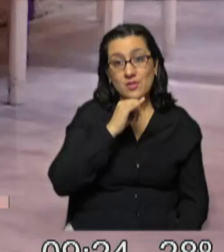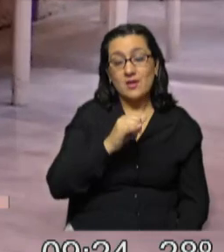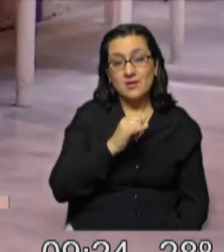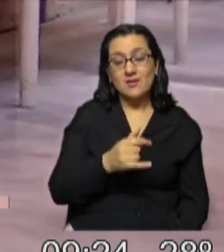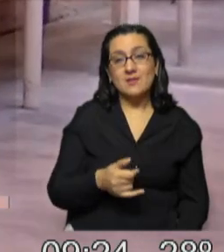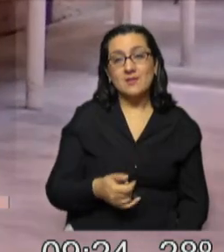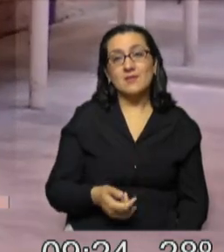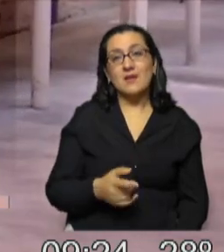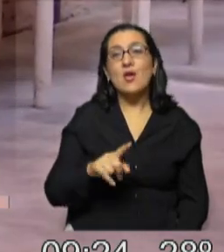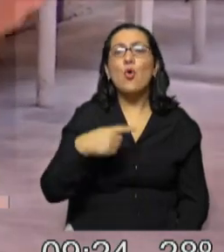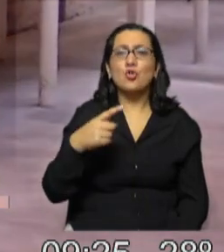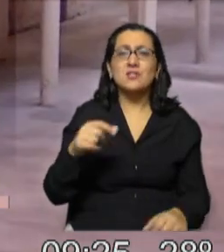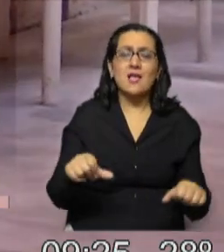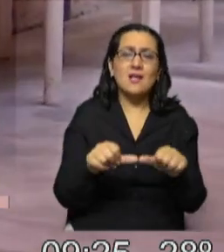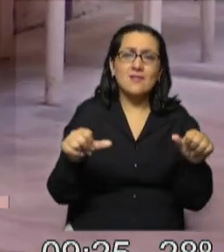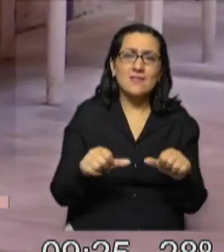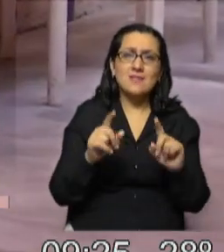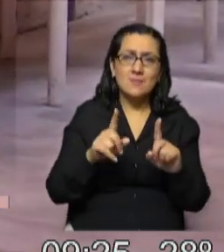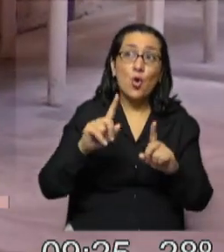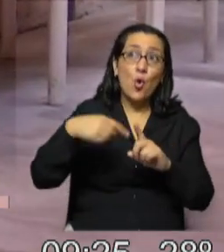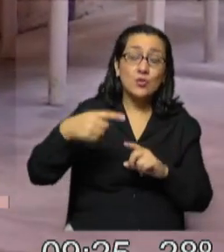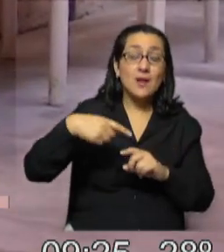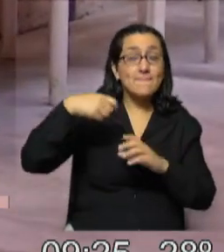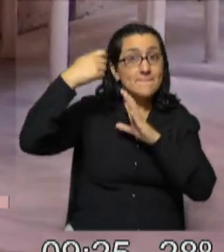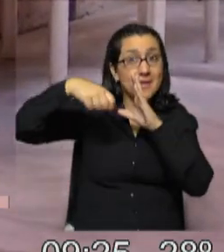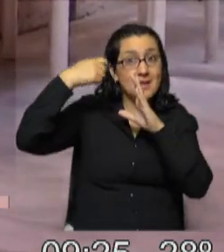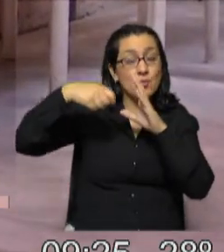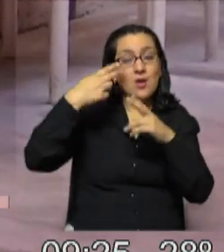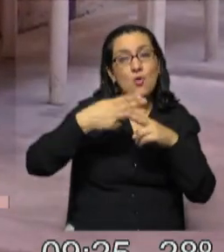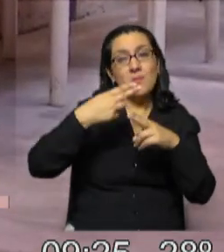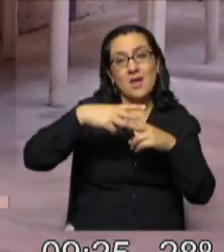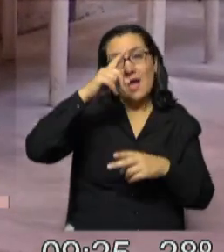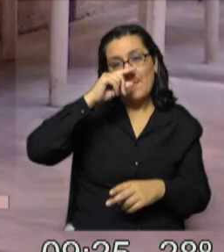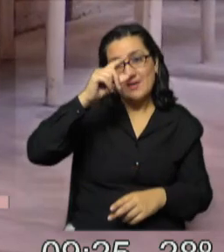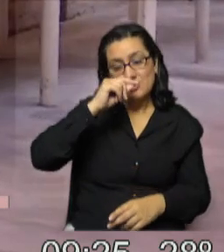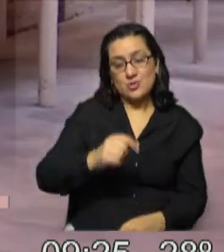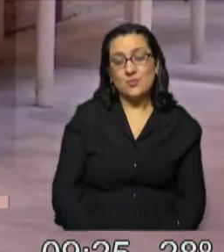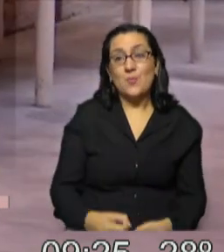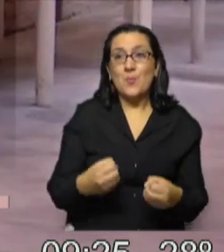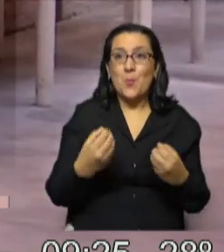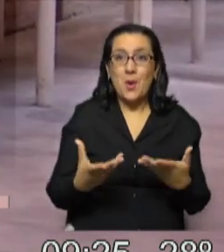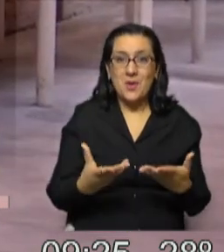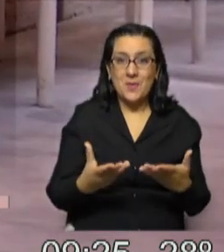haber otras actividades y otra película en este ciclo Músicos de Película. Así que,